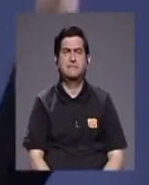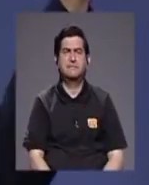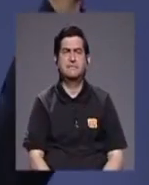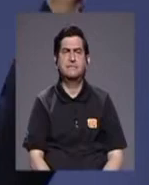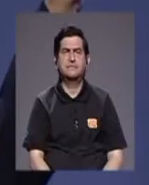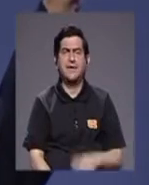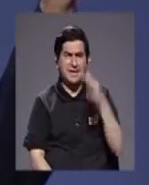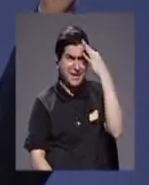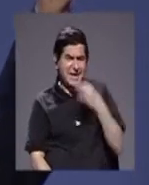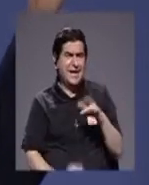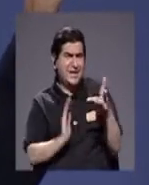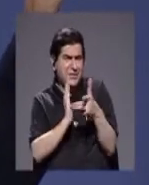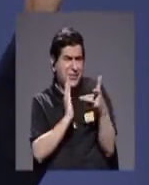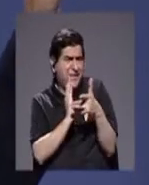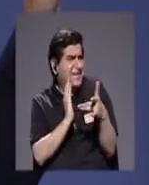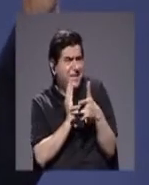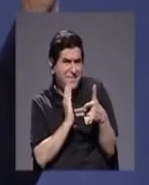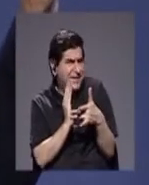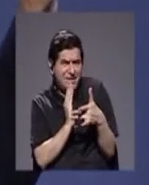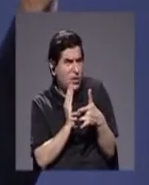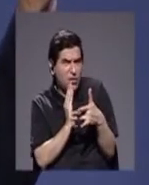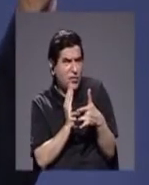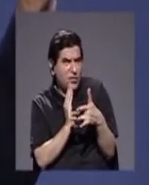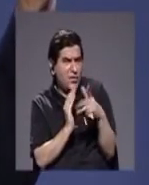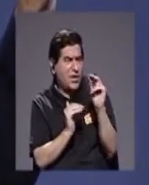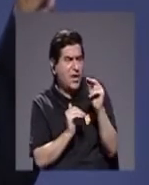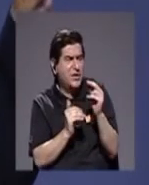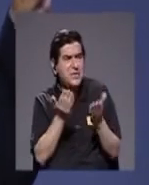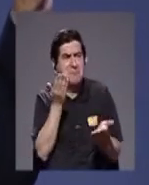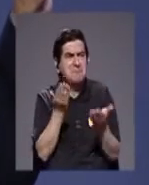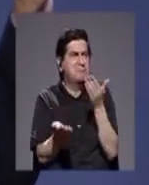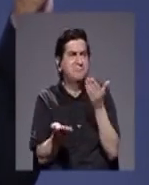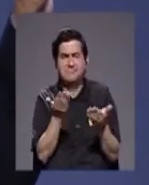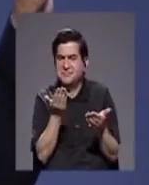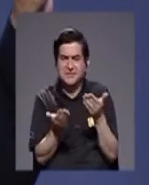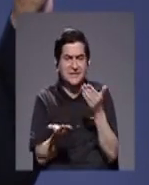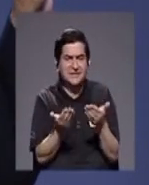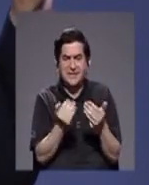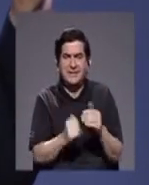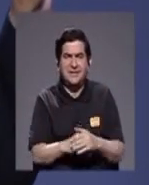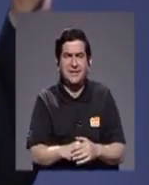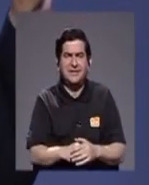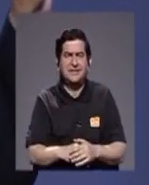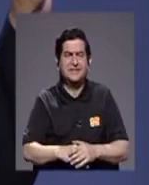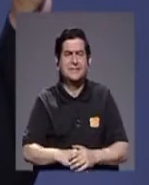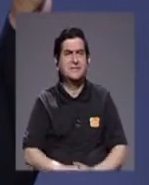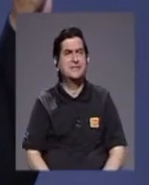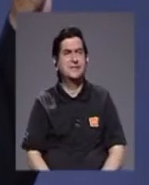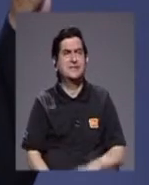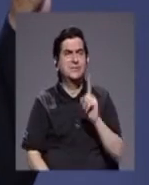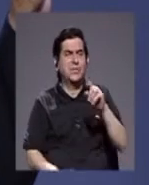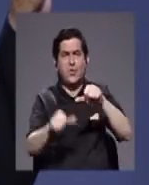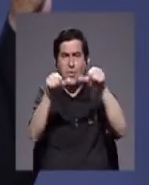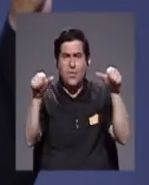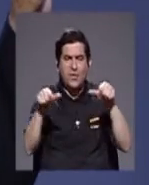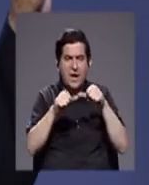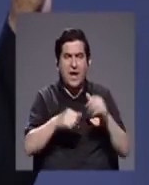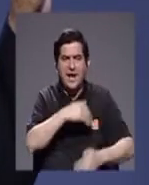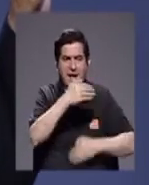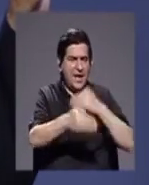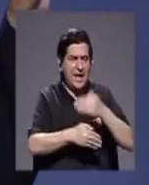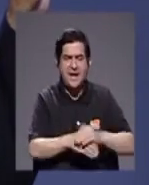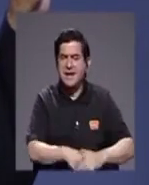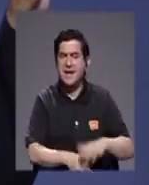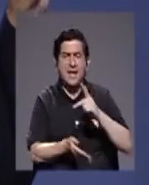Me parece que la tecnología no tiene ámbito de gestión de quién es el que